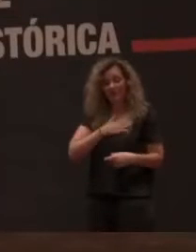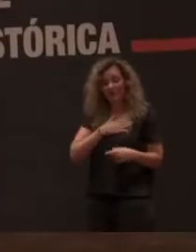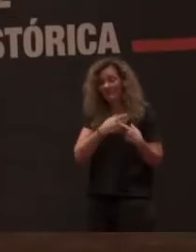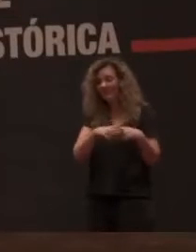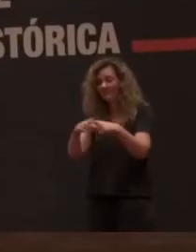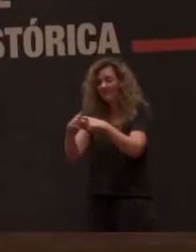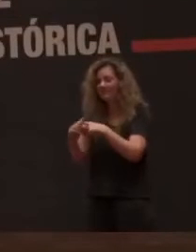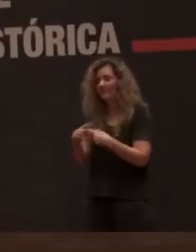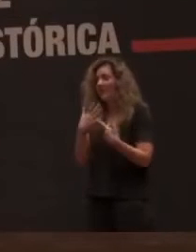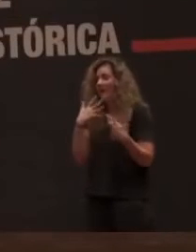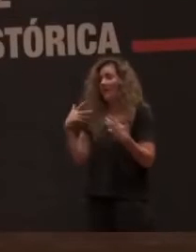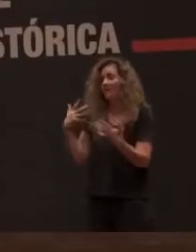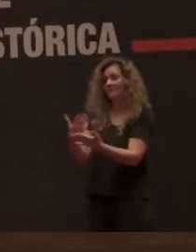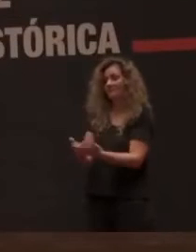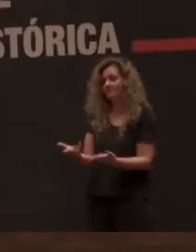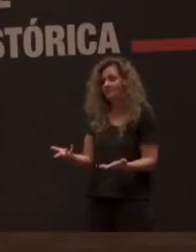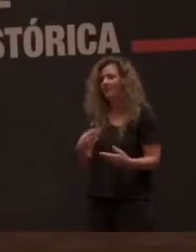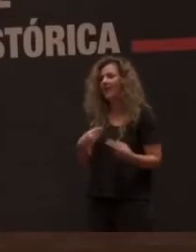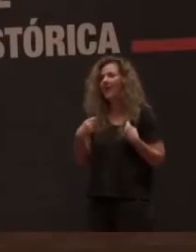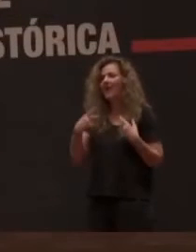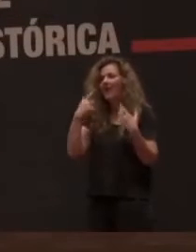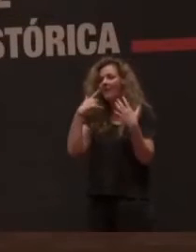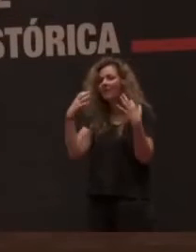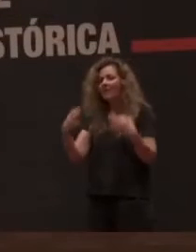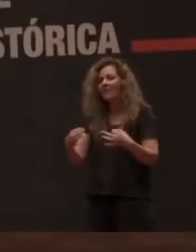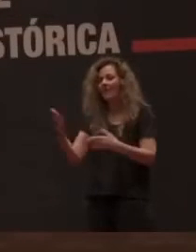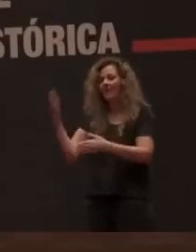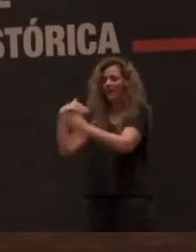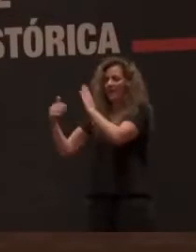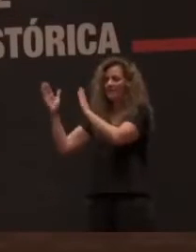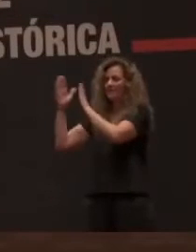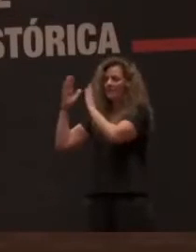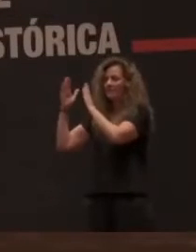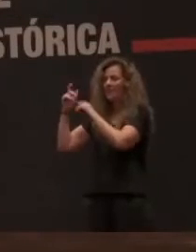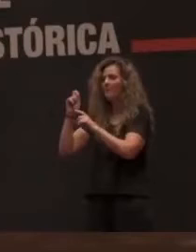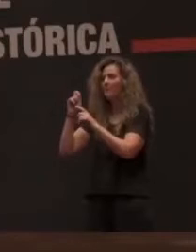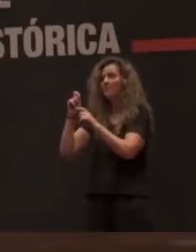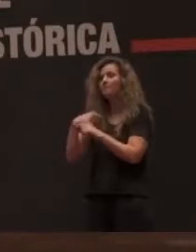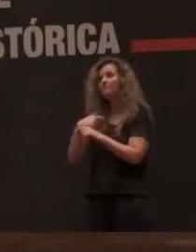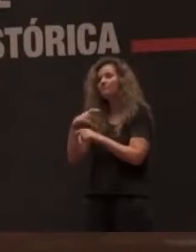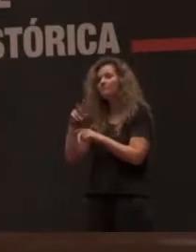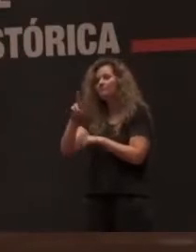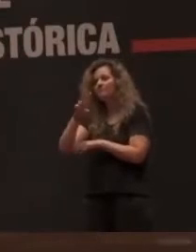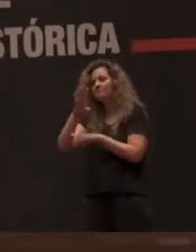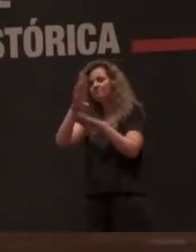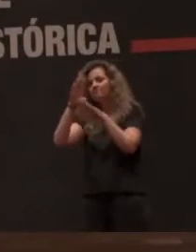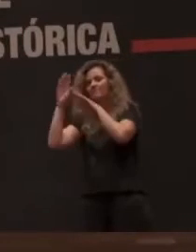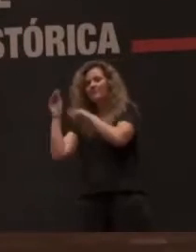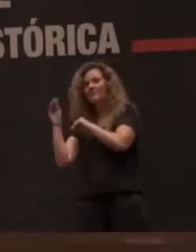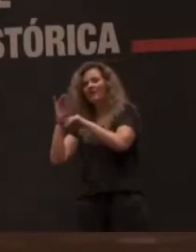muy diferentes hasta aquí. Había realmente en aquel momento percepción de que